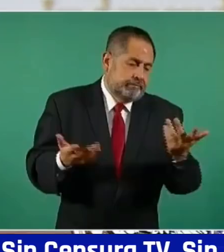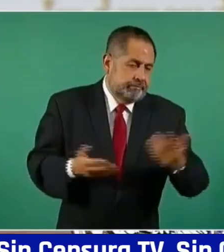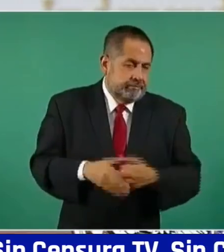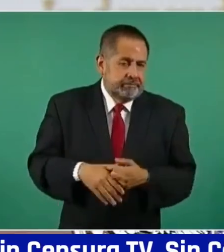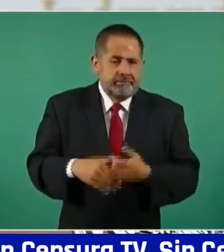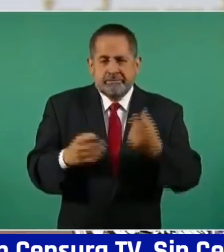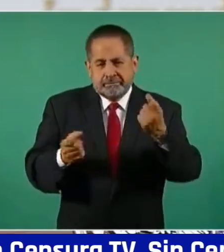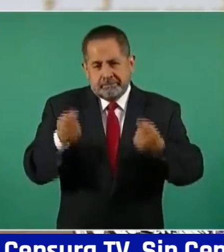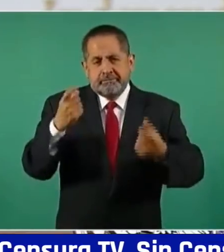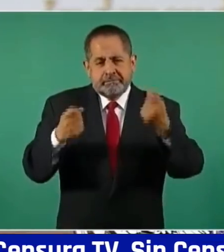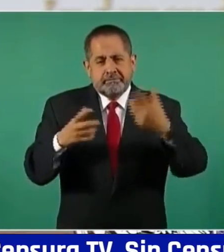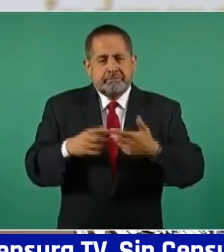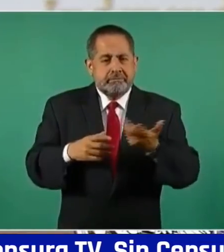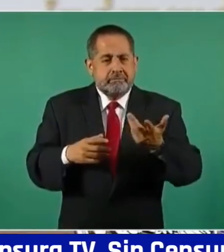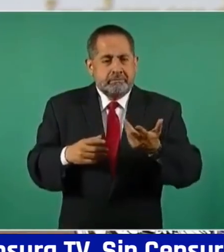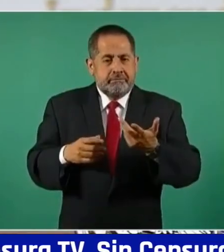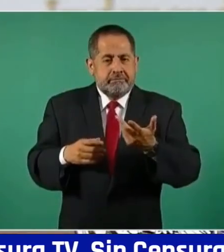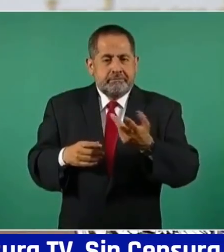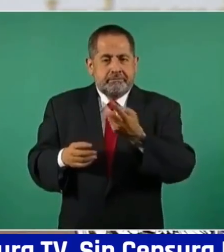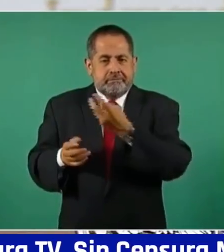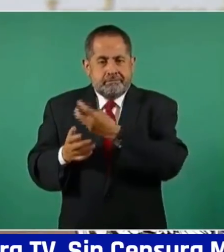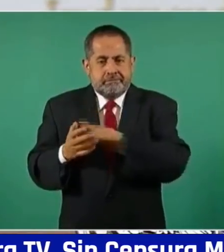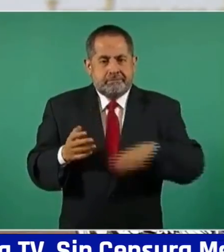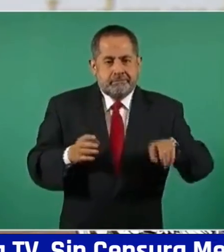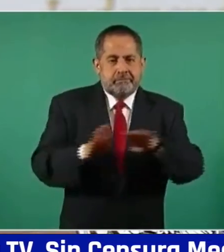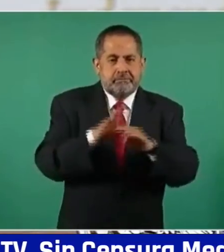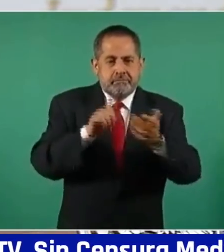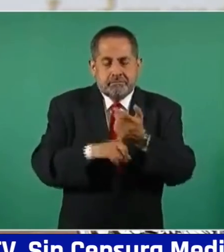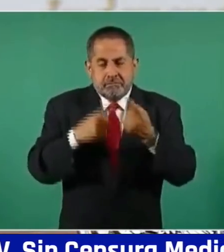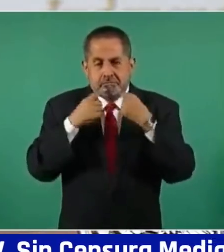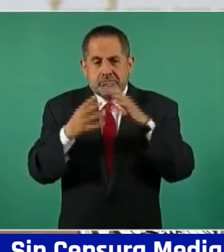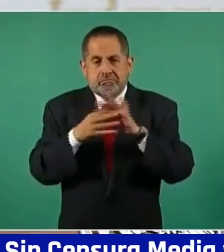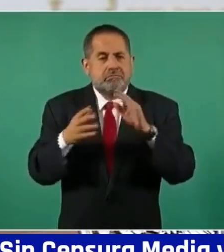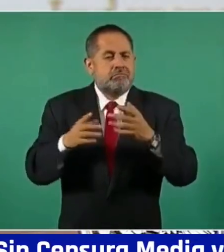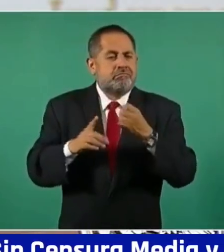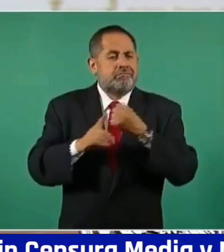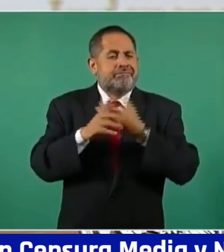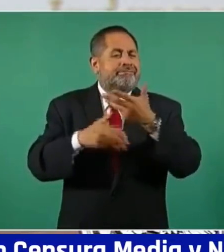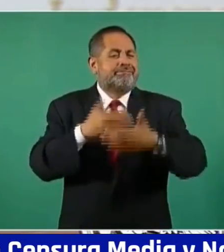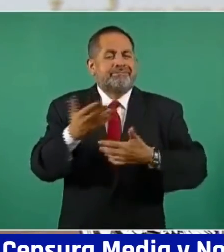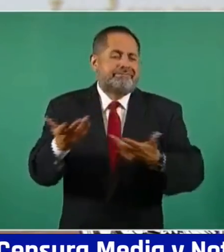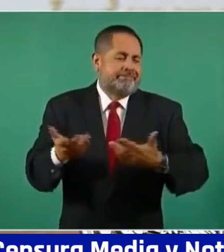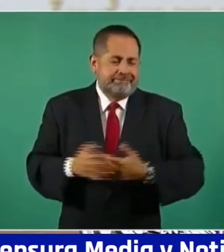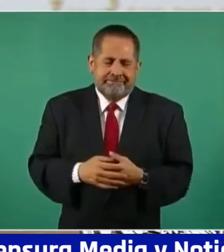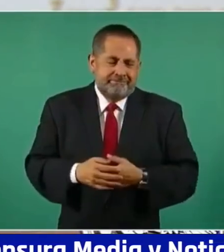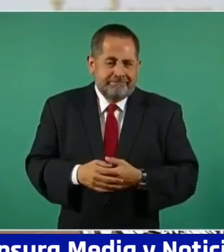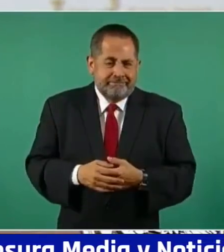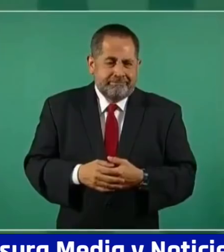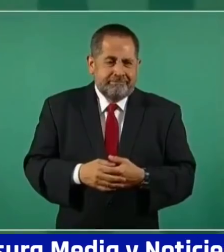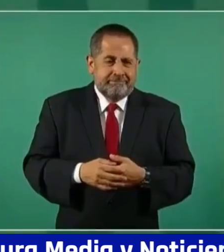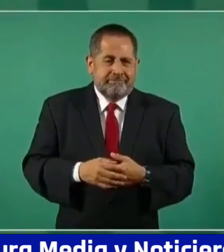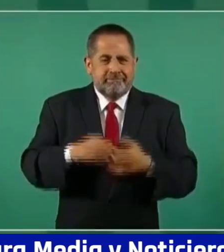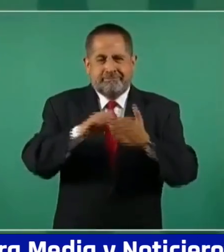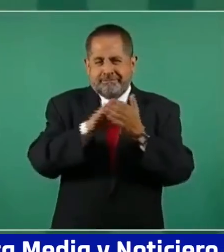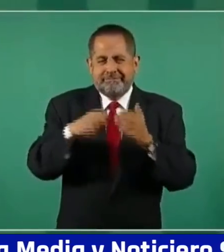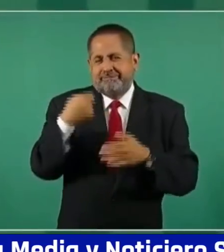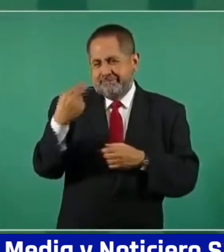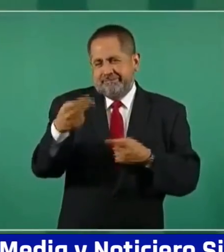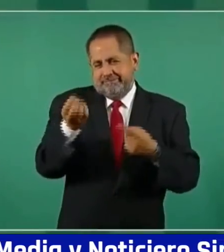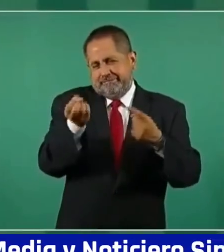y se convierte en conservador, en reaccionario. Ahí hasta les puedo dar